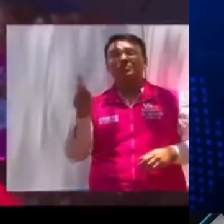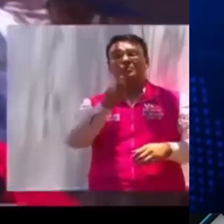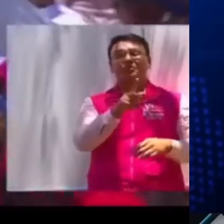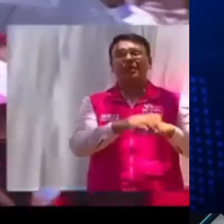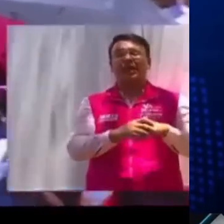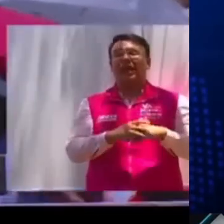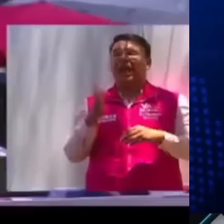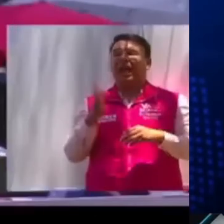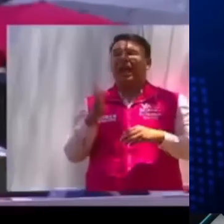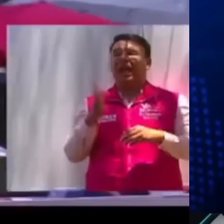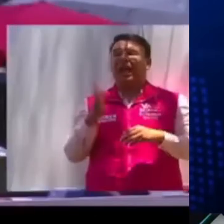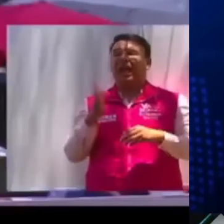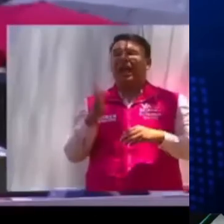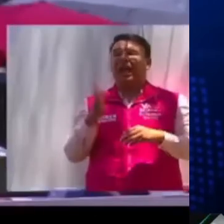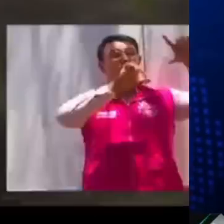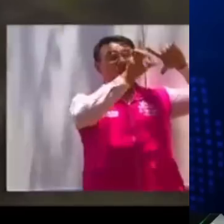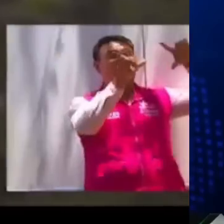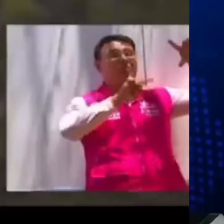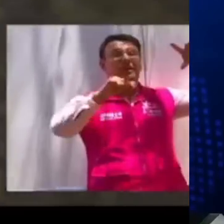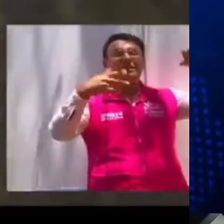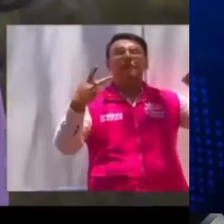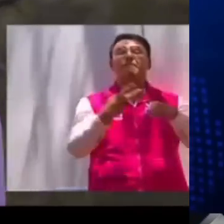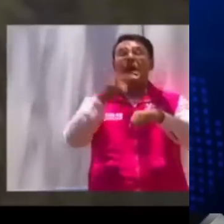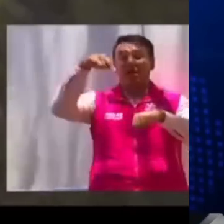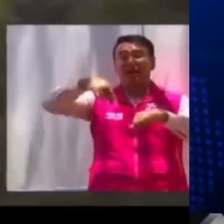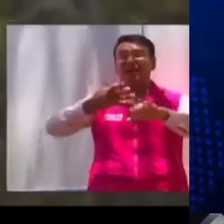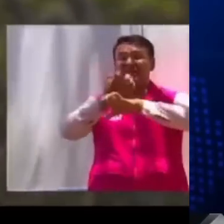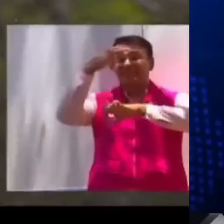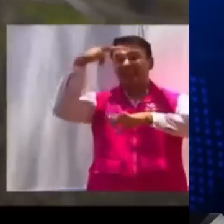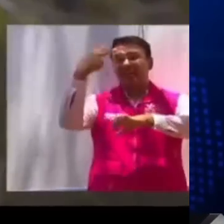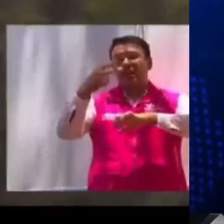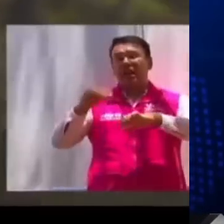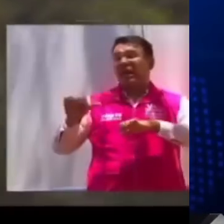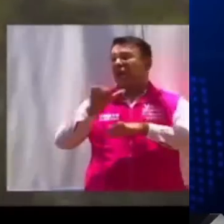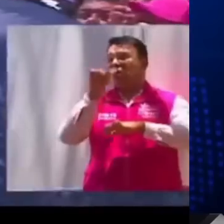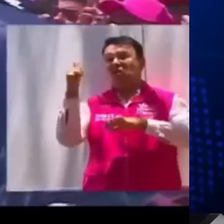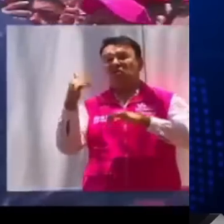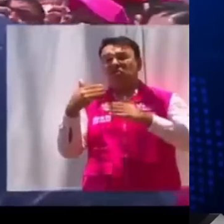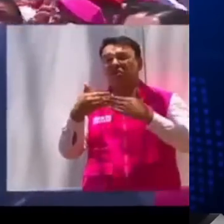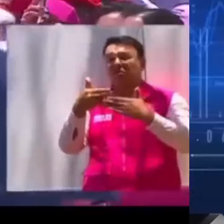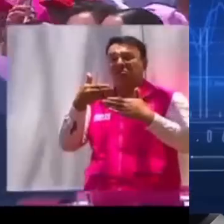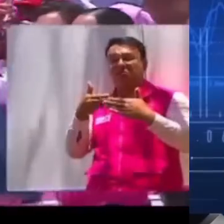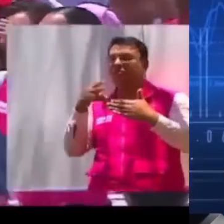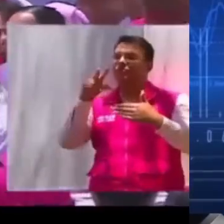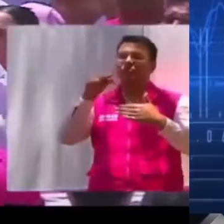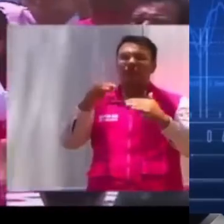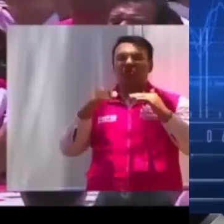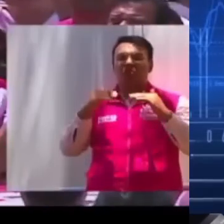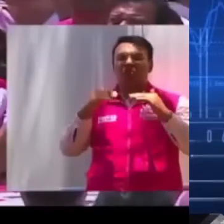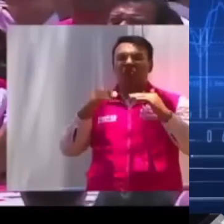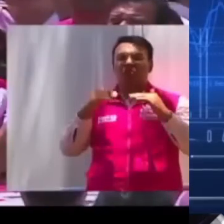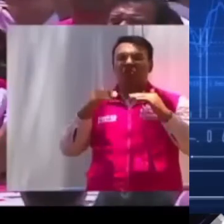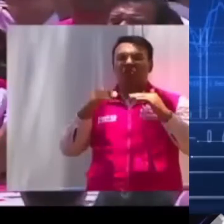pasa por el estado de México que nadie se quede atrás será una prioridad